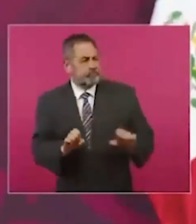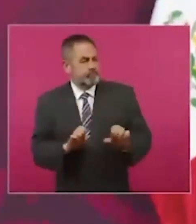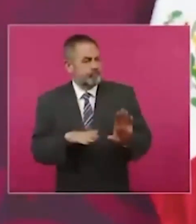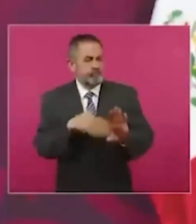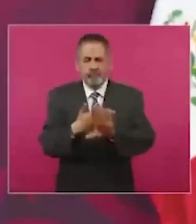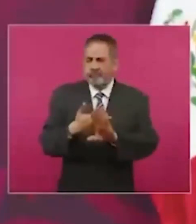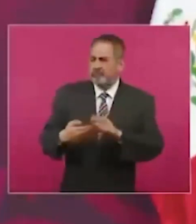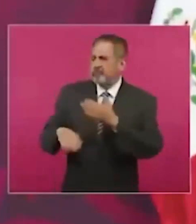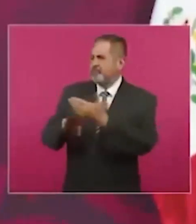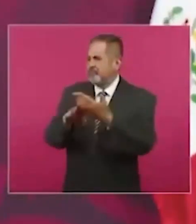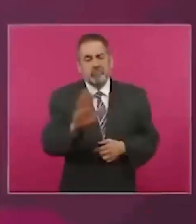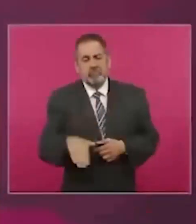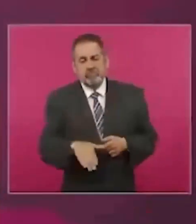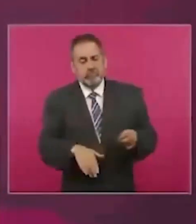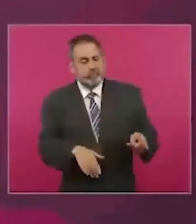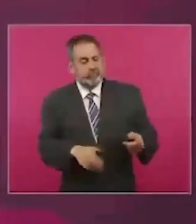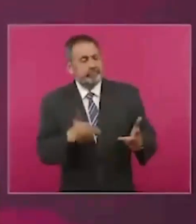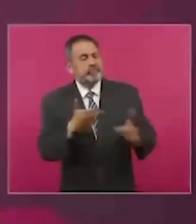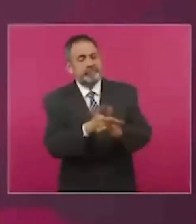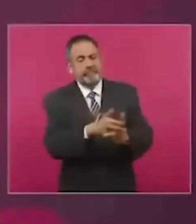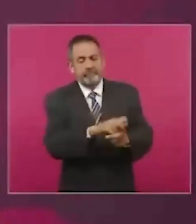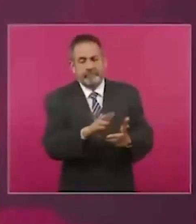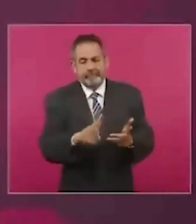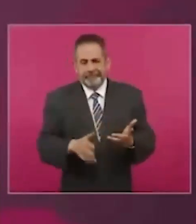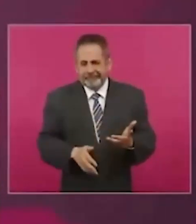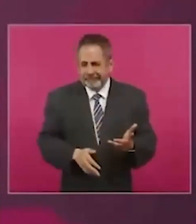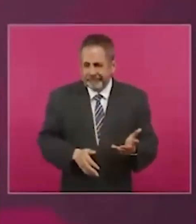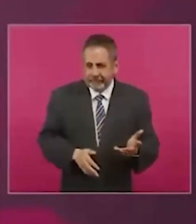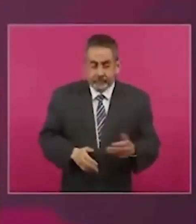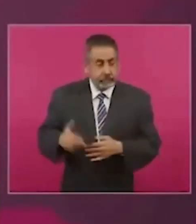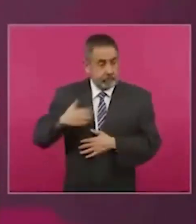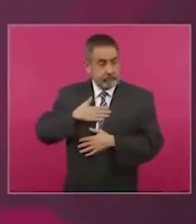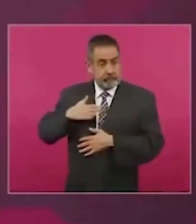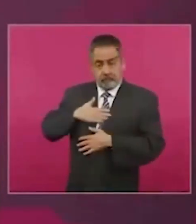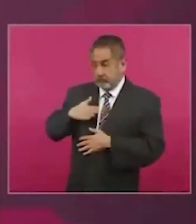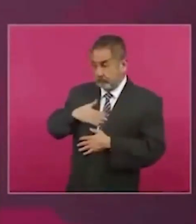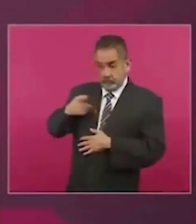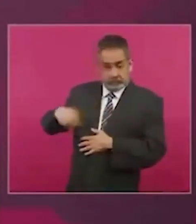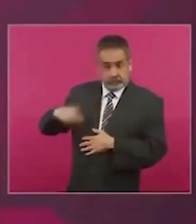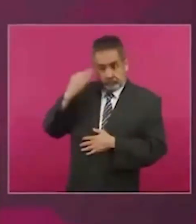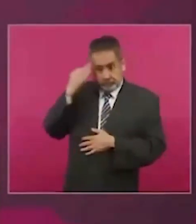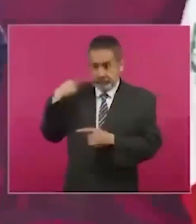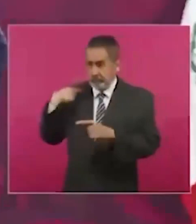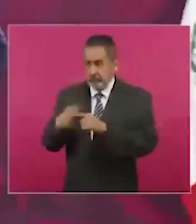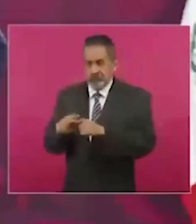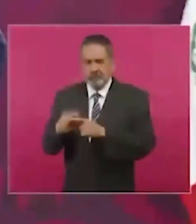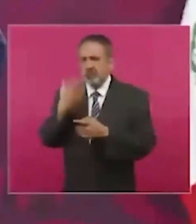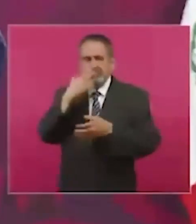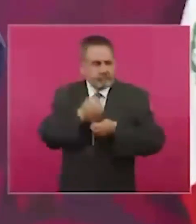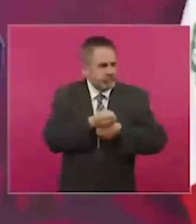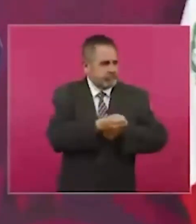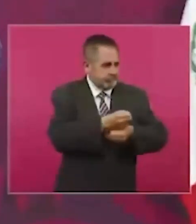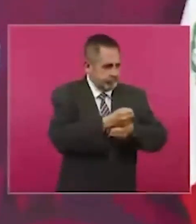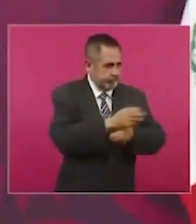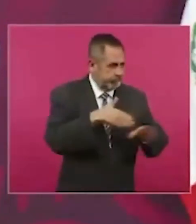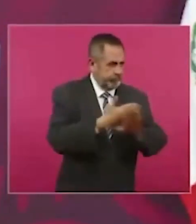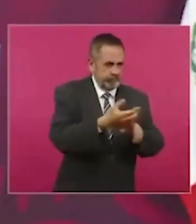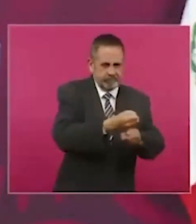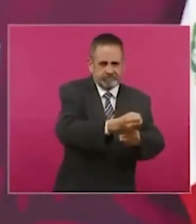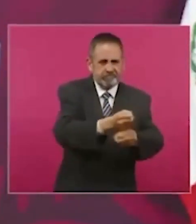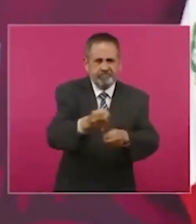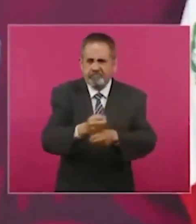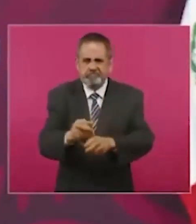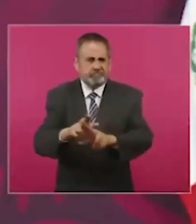uno esperaría que este paquete de iniciativas se presente al iniciar un